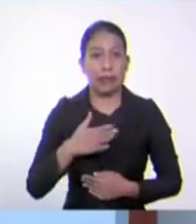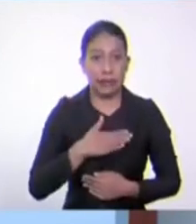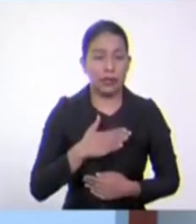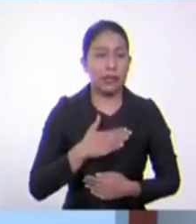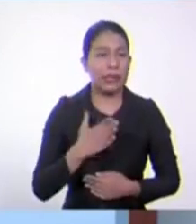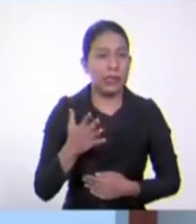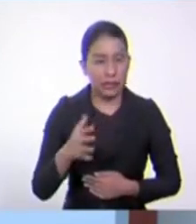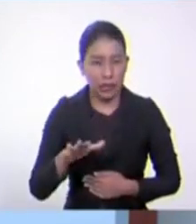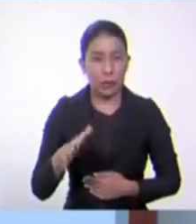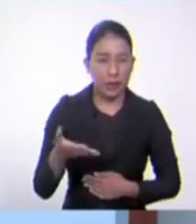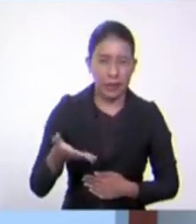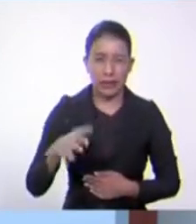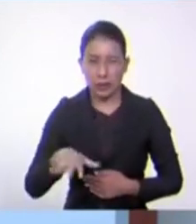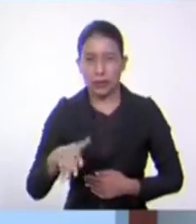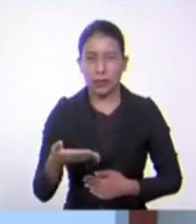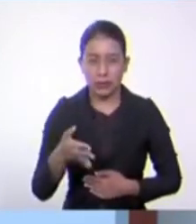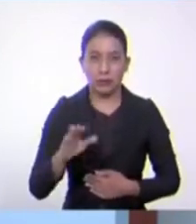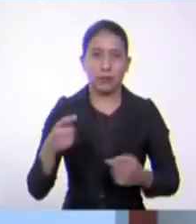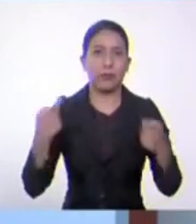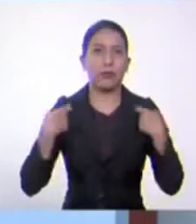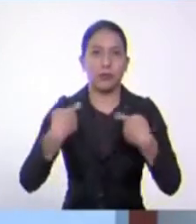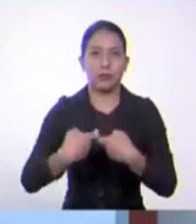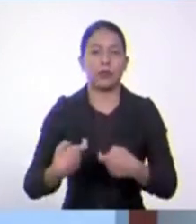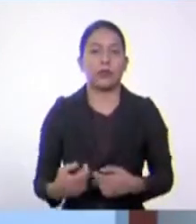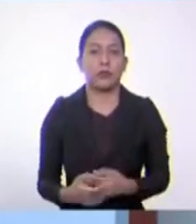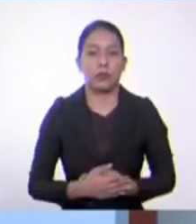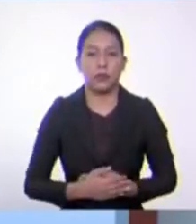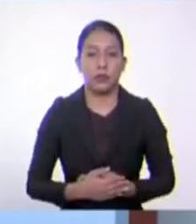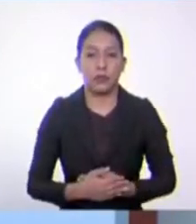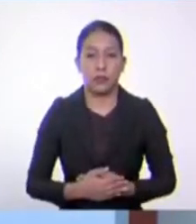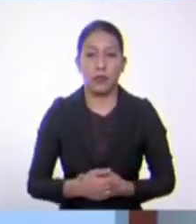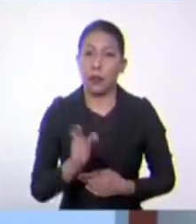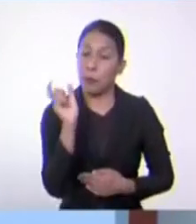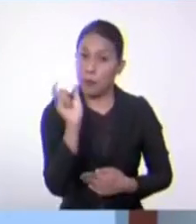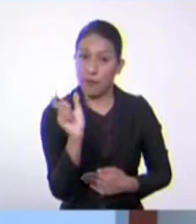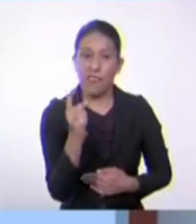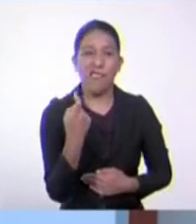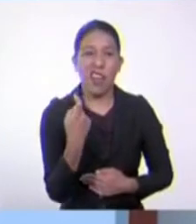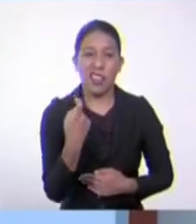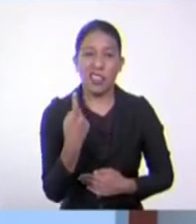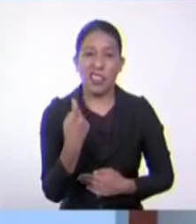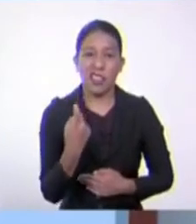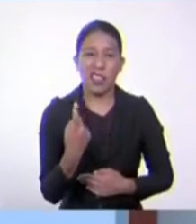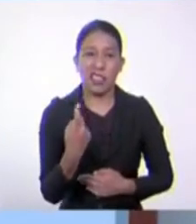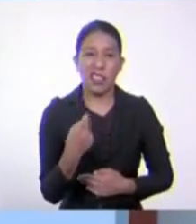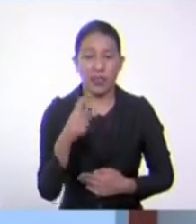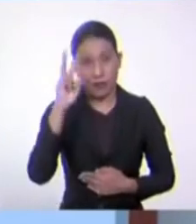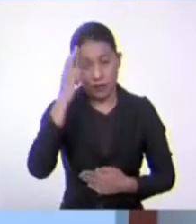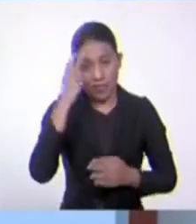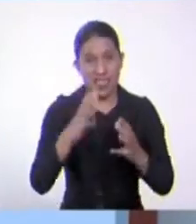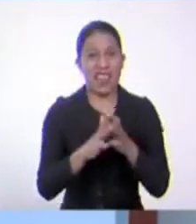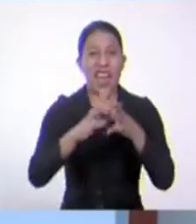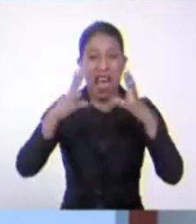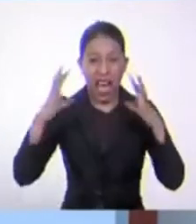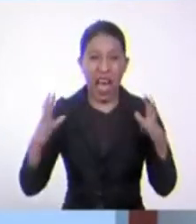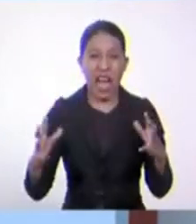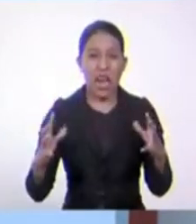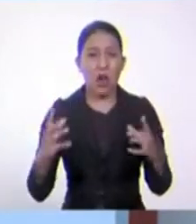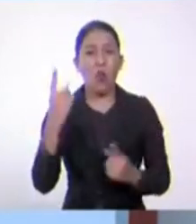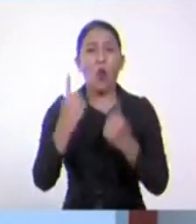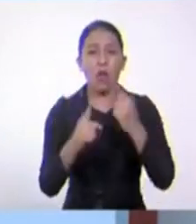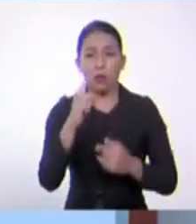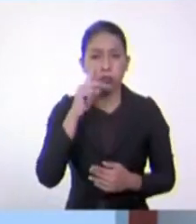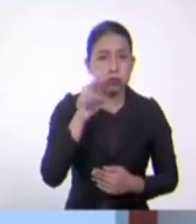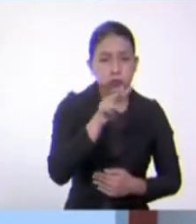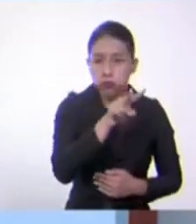cierto parecido al español. Si la palabra faltante significa grande, ¿cuál de